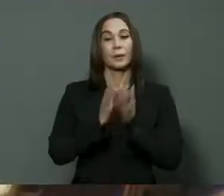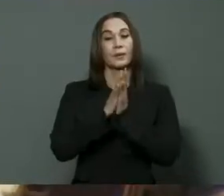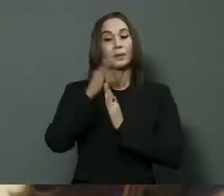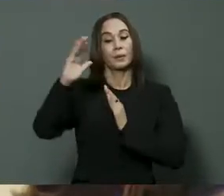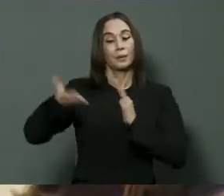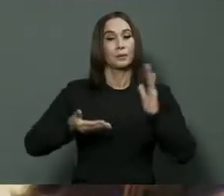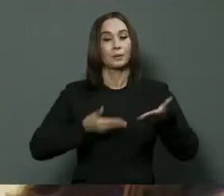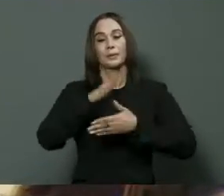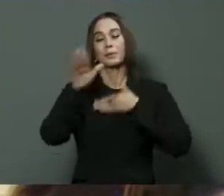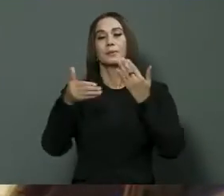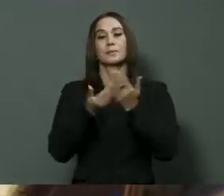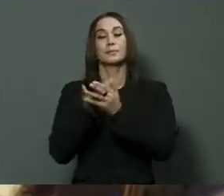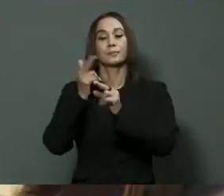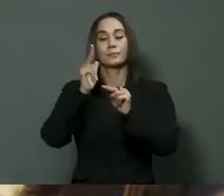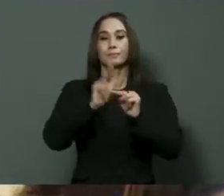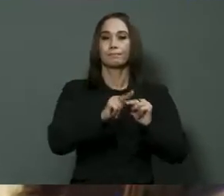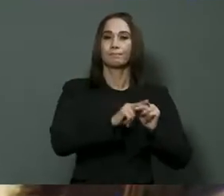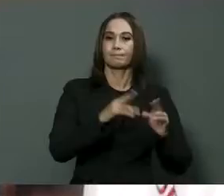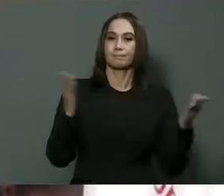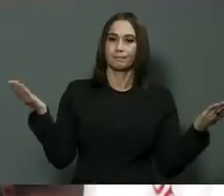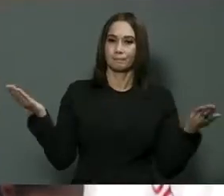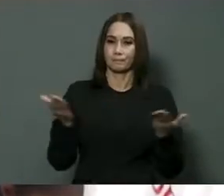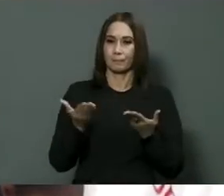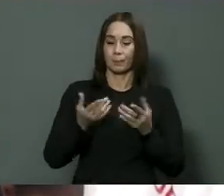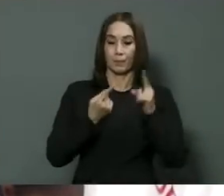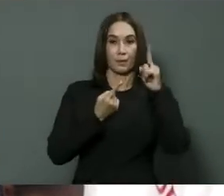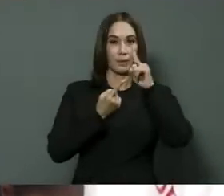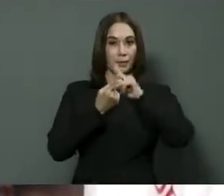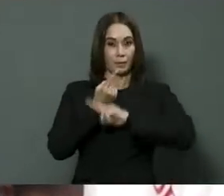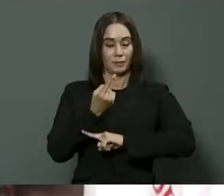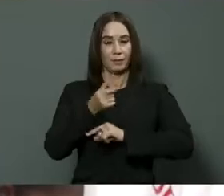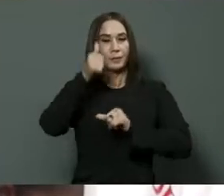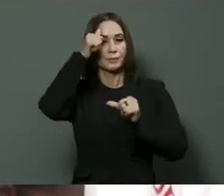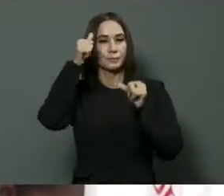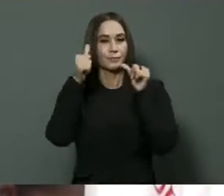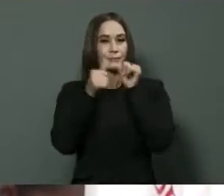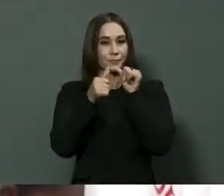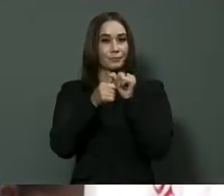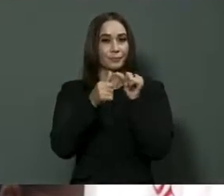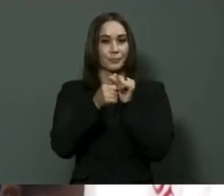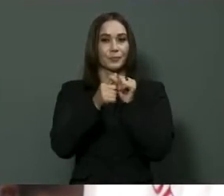todos los presentes en este mes histórico